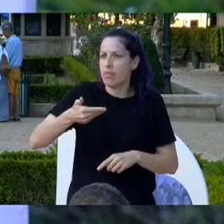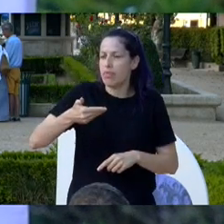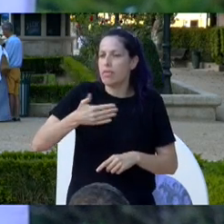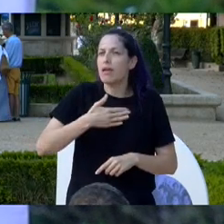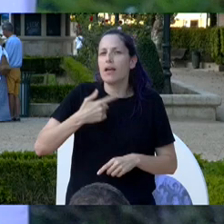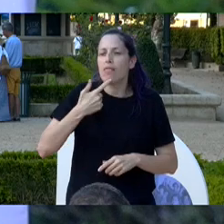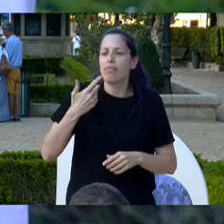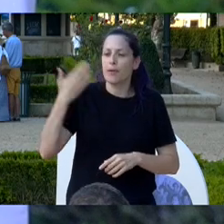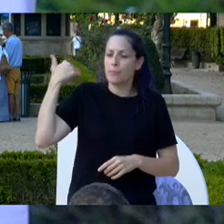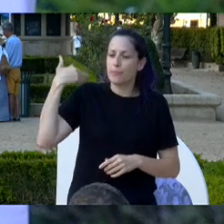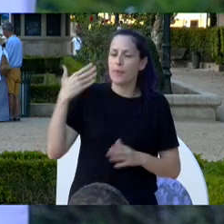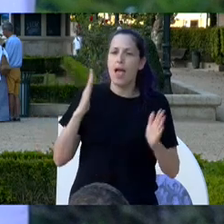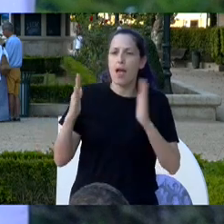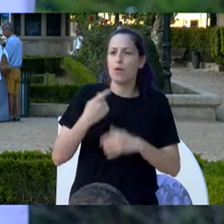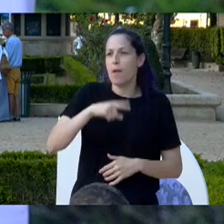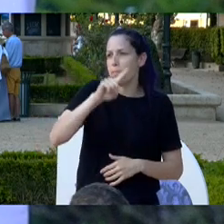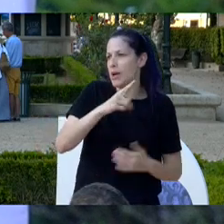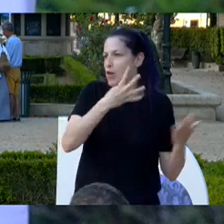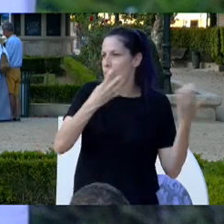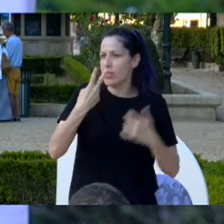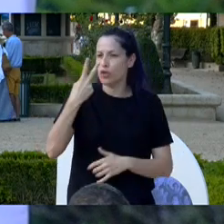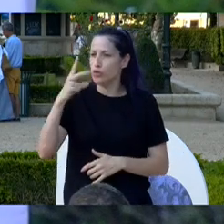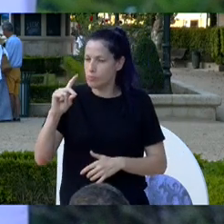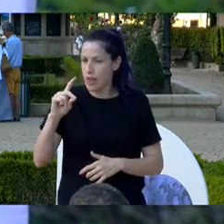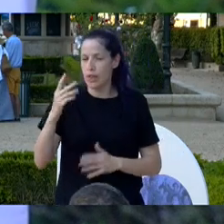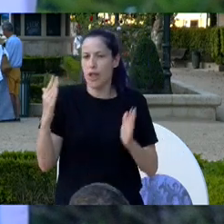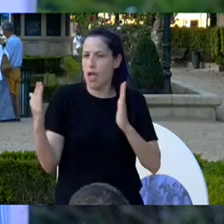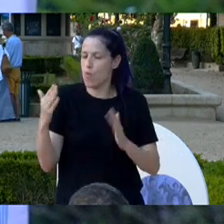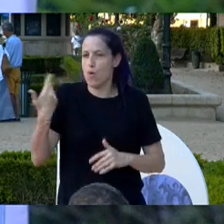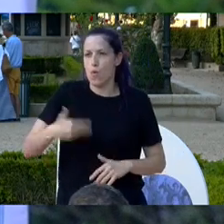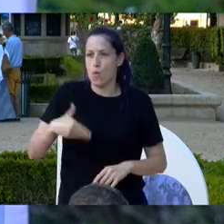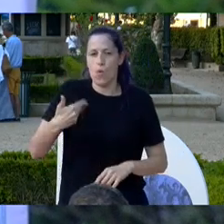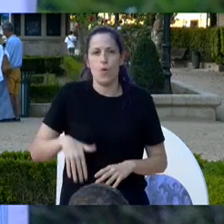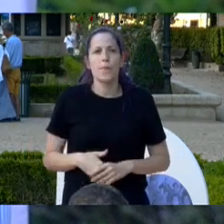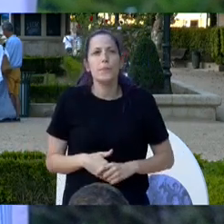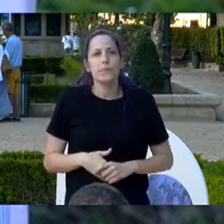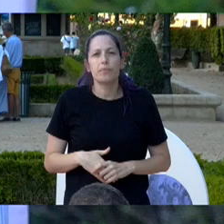20 absolutamente vizosa, supoño que se pode falar, o mellor fala